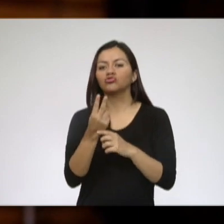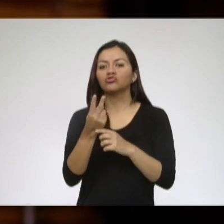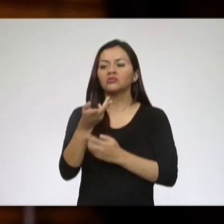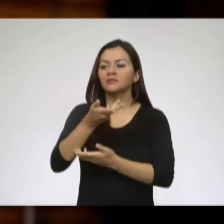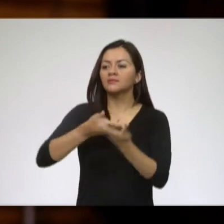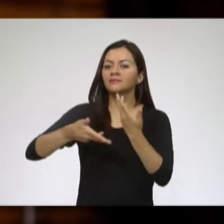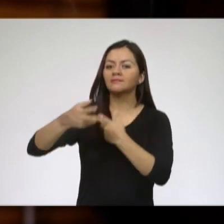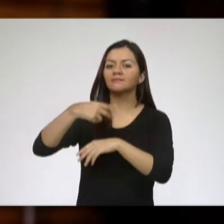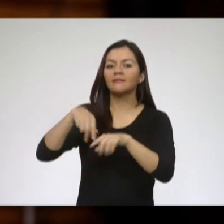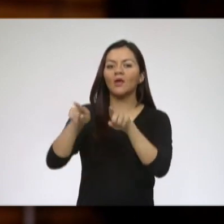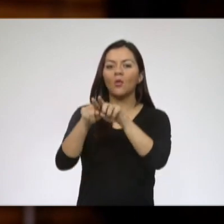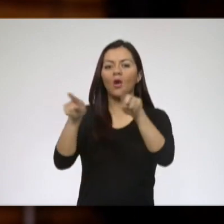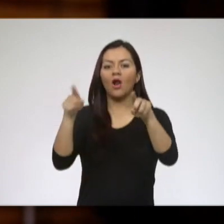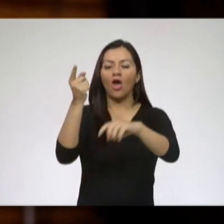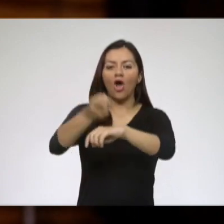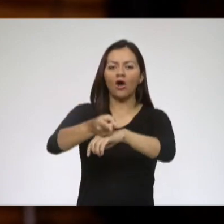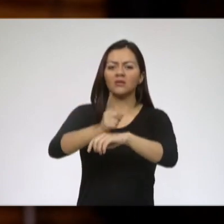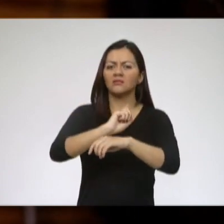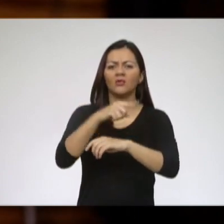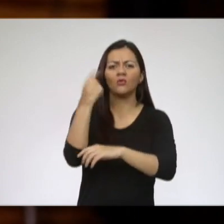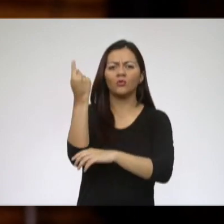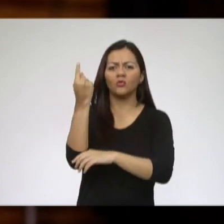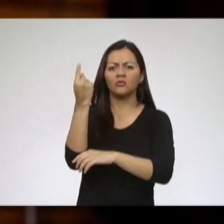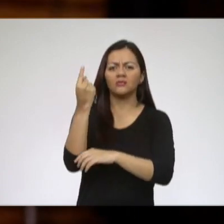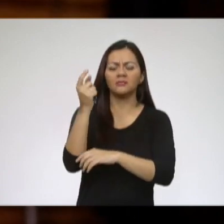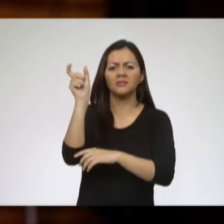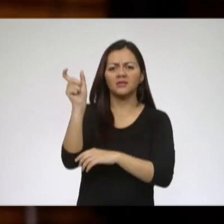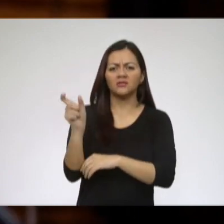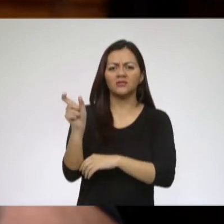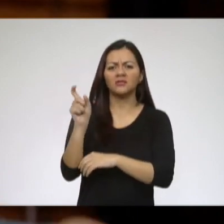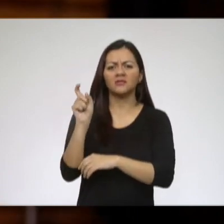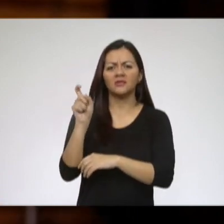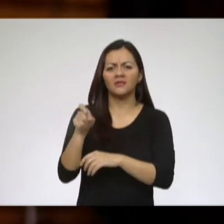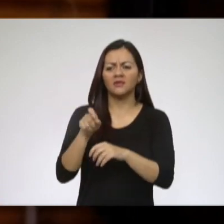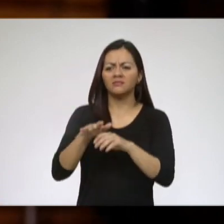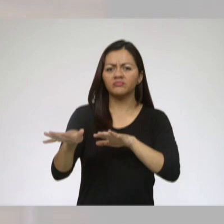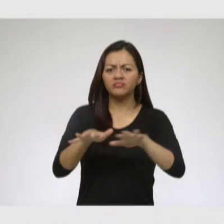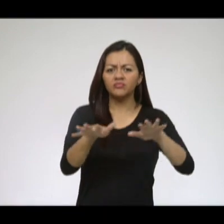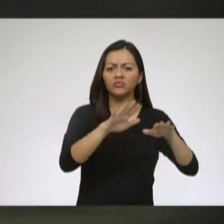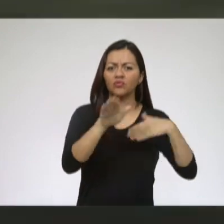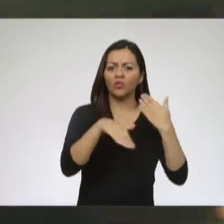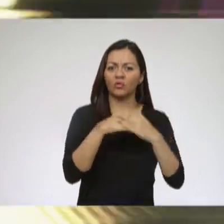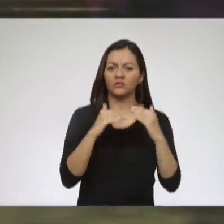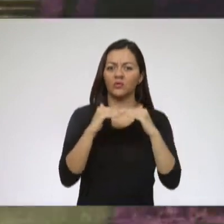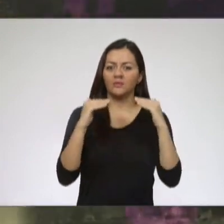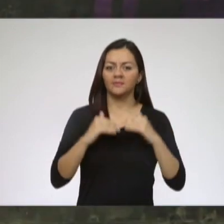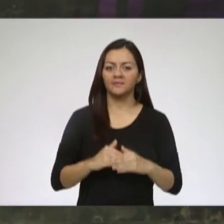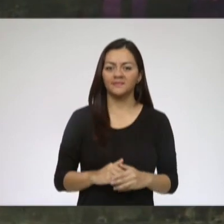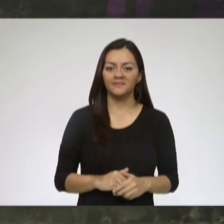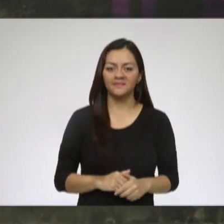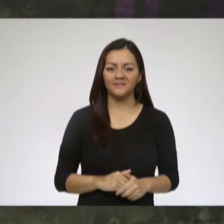el que tiene que dar las órdenes. No creo que sería solo una persona, sino que repartirse entre todos.